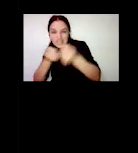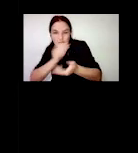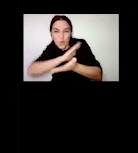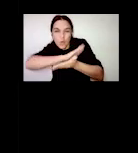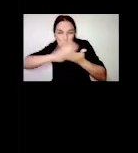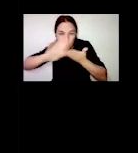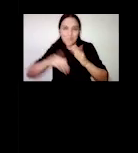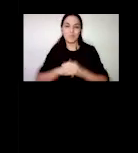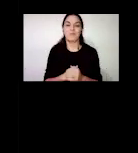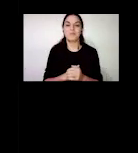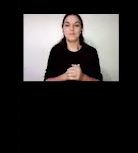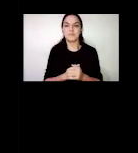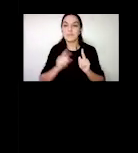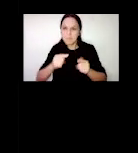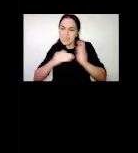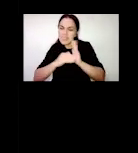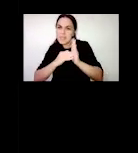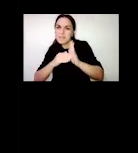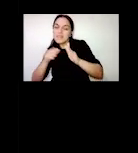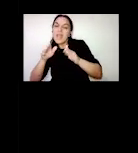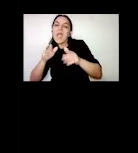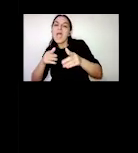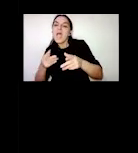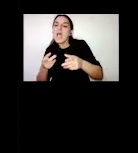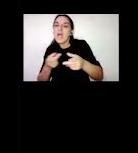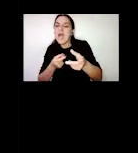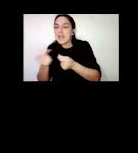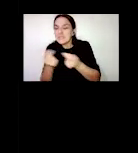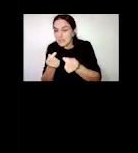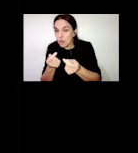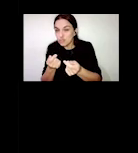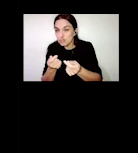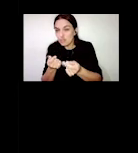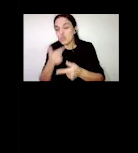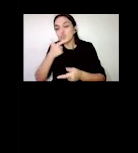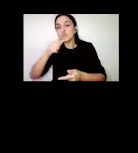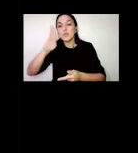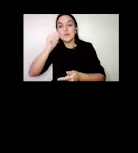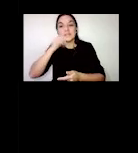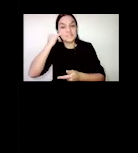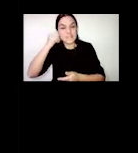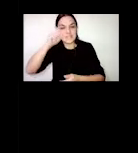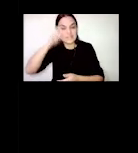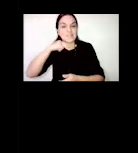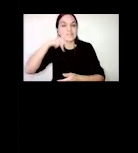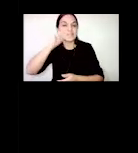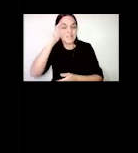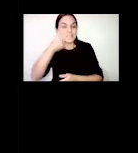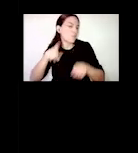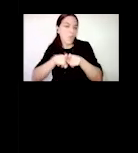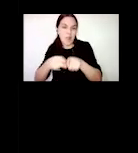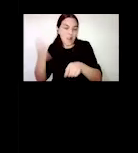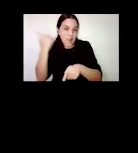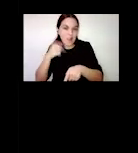derivado financiero, también depende de activos subyacentes, de una bolsa de activos subyacentes. ¿Cómo vamos a darle acá